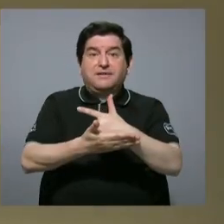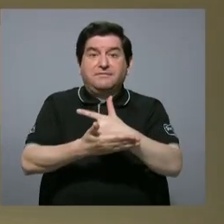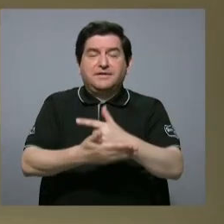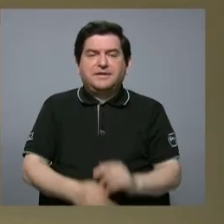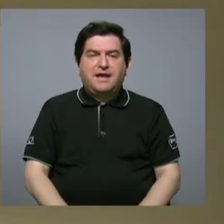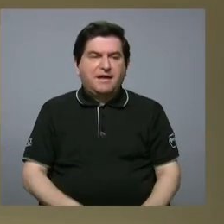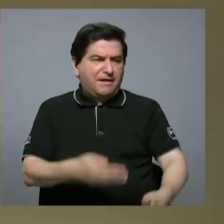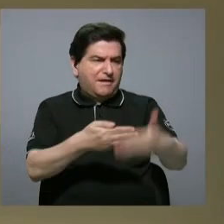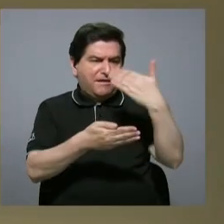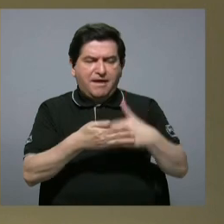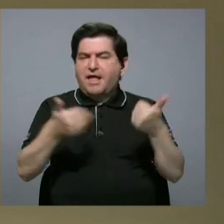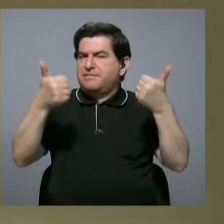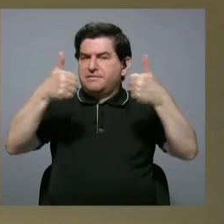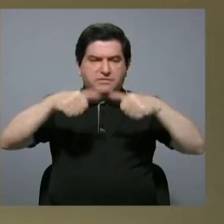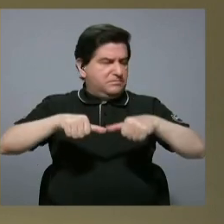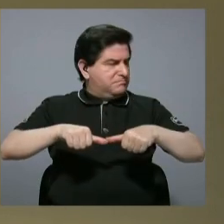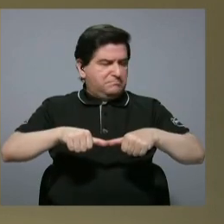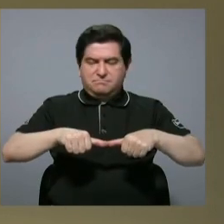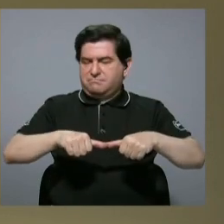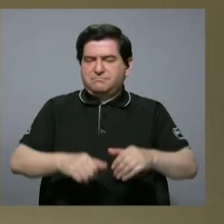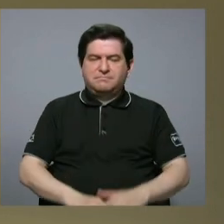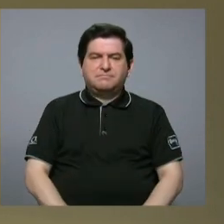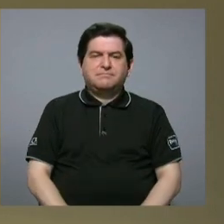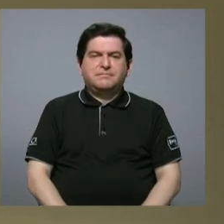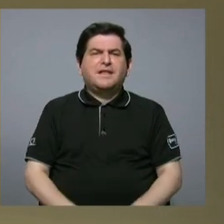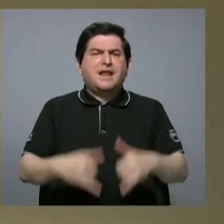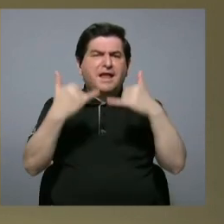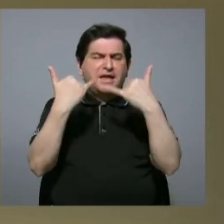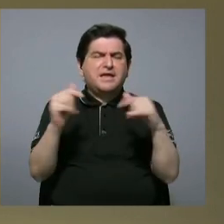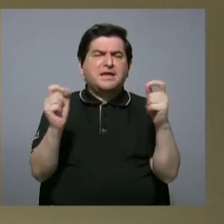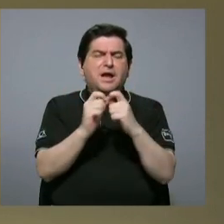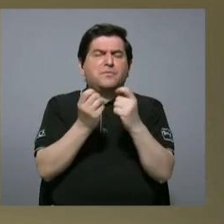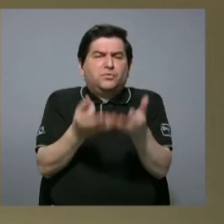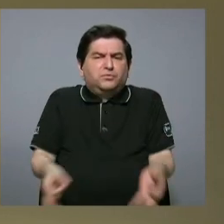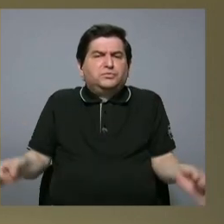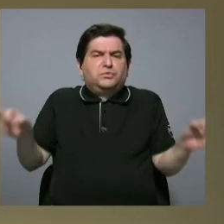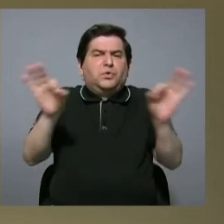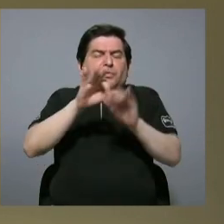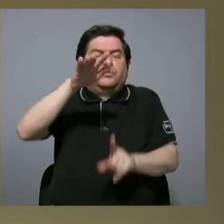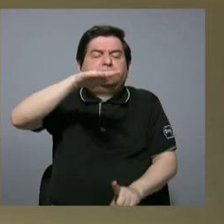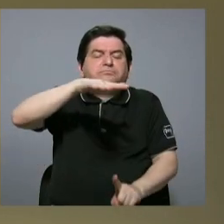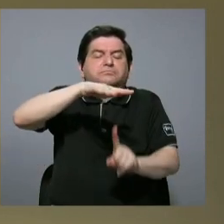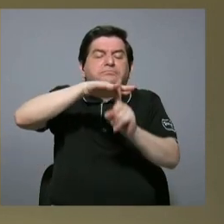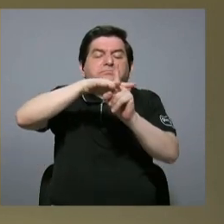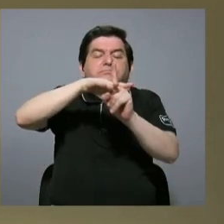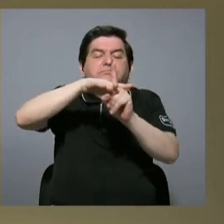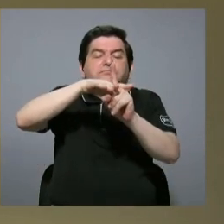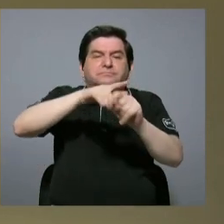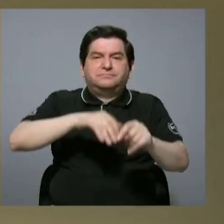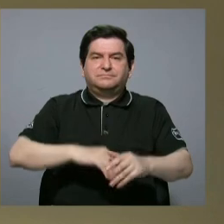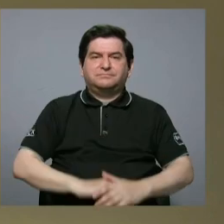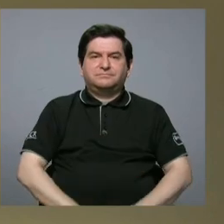había estado de acuerdo con eso. Y aquí hay ya un antecedente importante. El